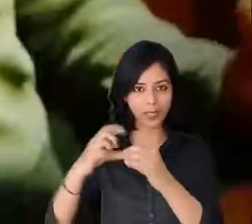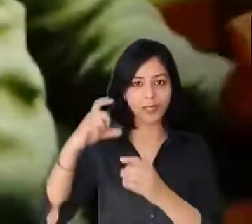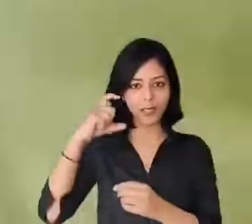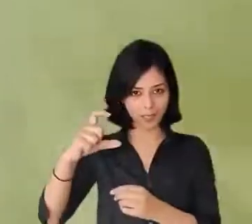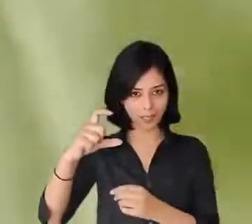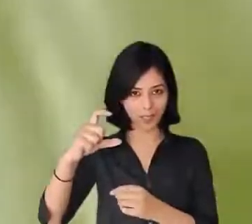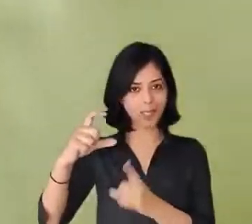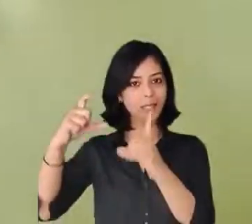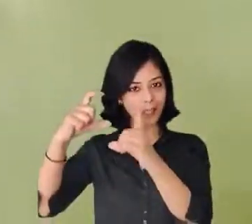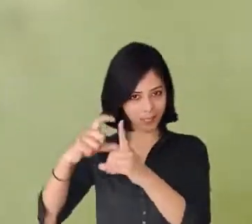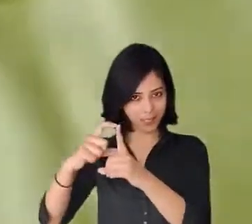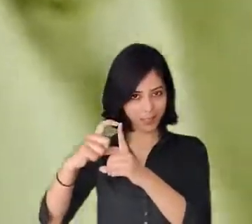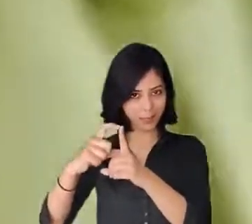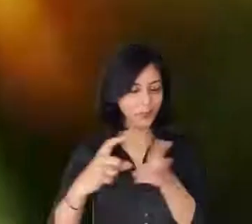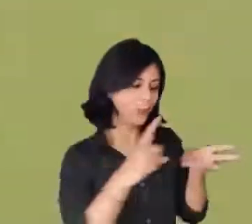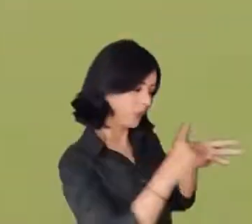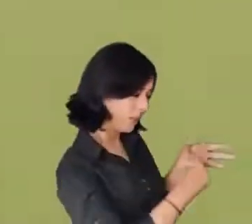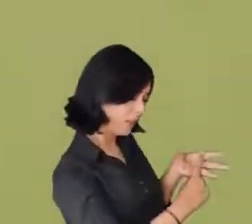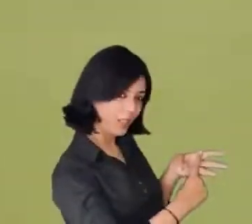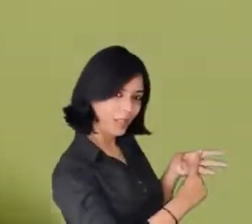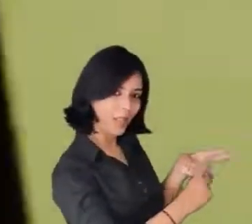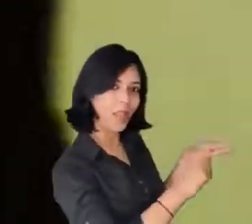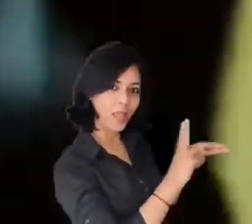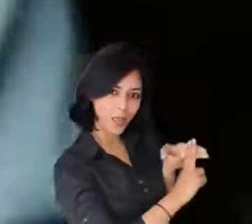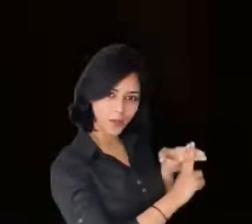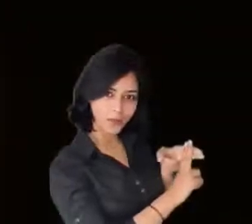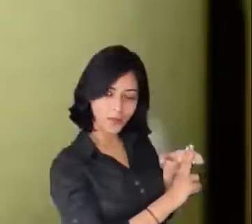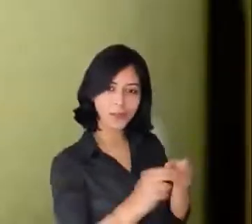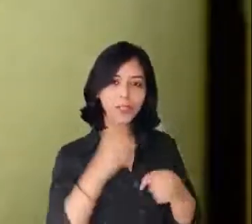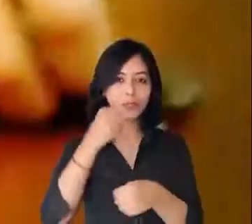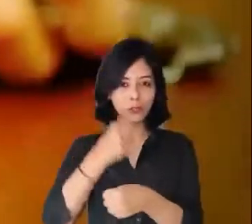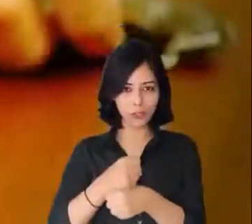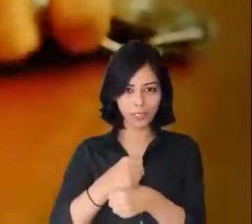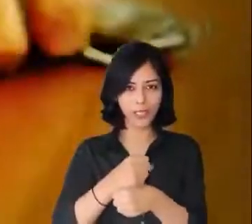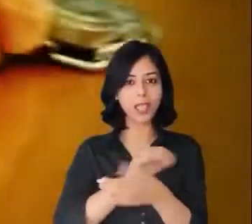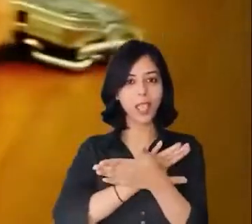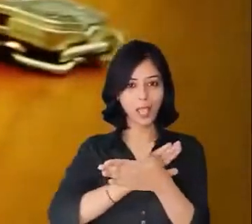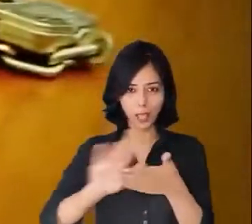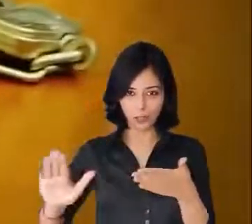En ese momento, el teniente Latz se hizo cargo del interrogatorio.